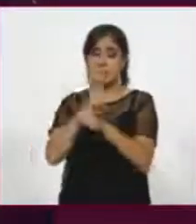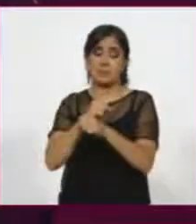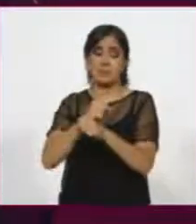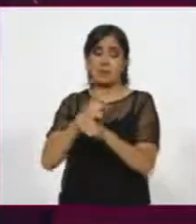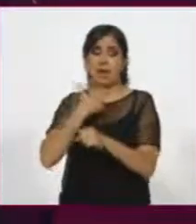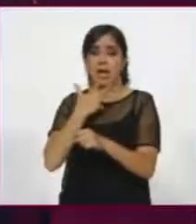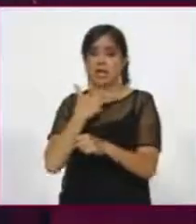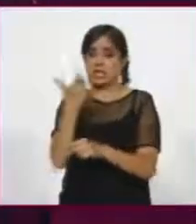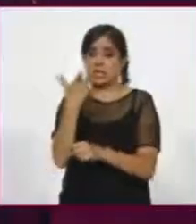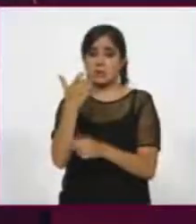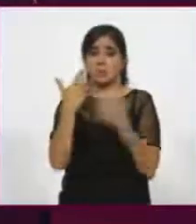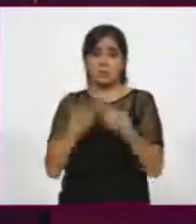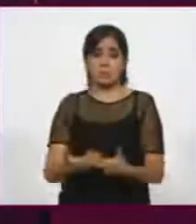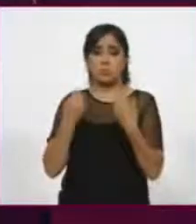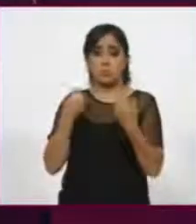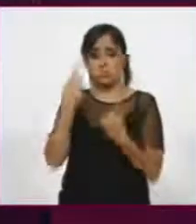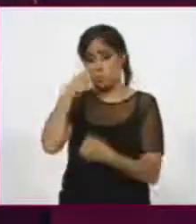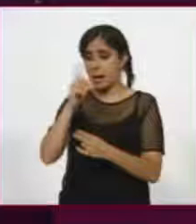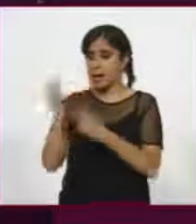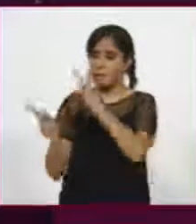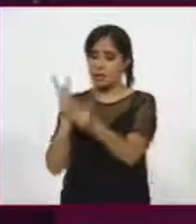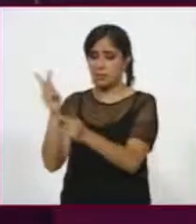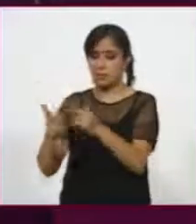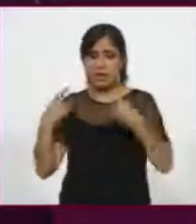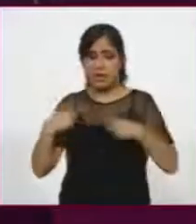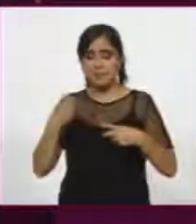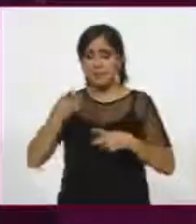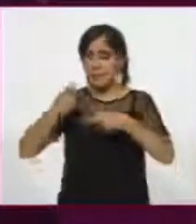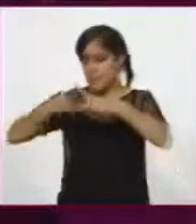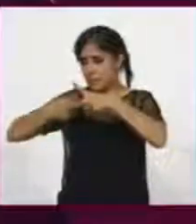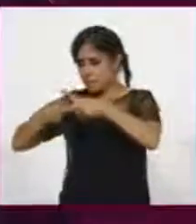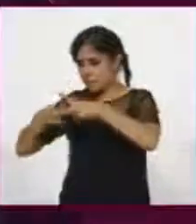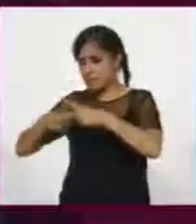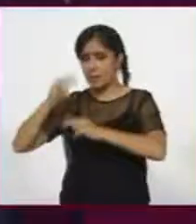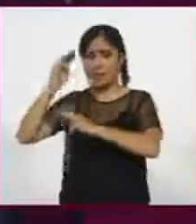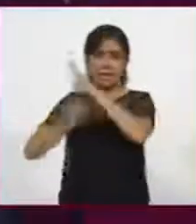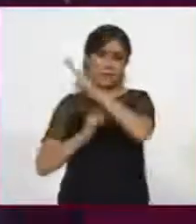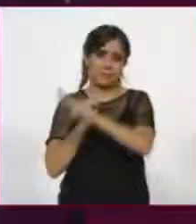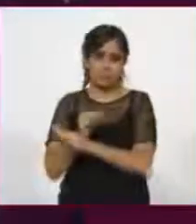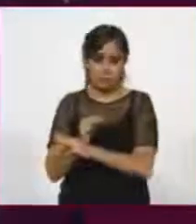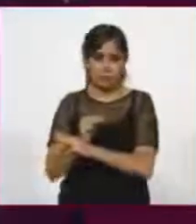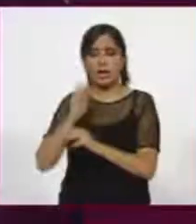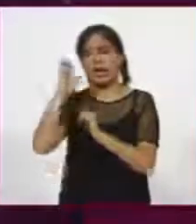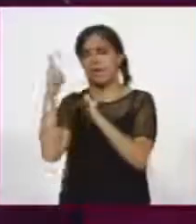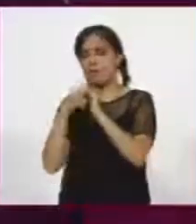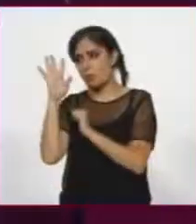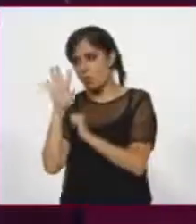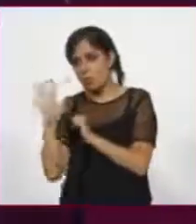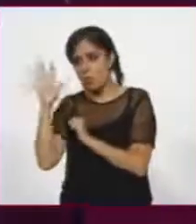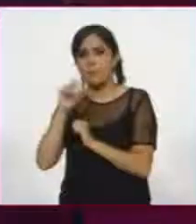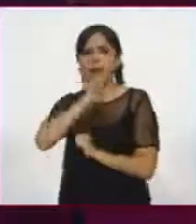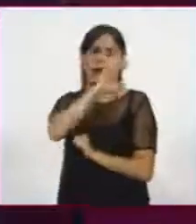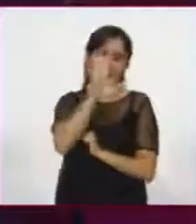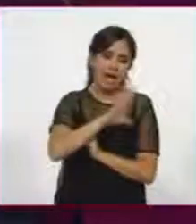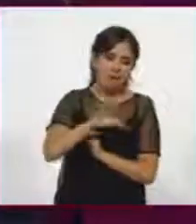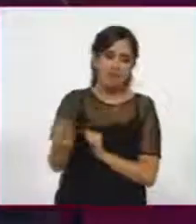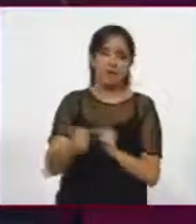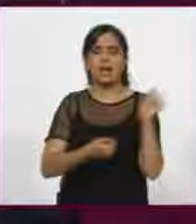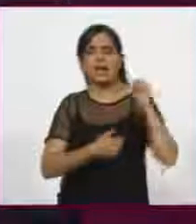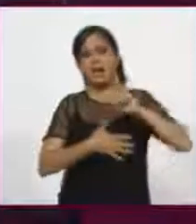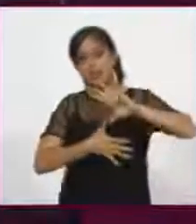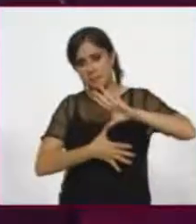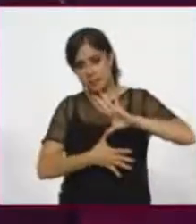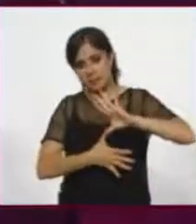este tipo de estudios. Y este es una medición global, la hace pues en Europa, África, América Latina.